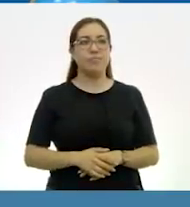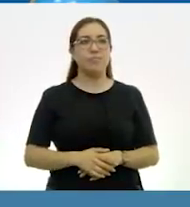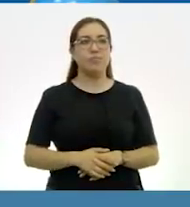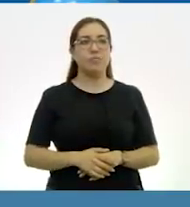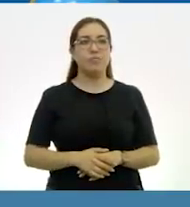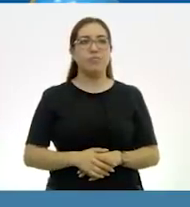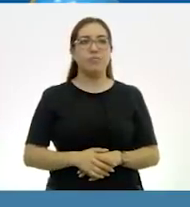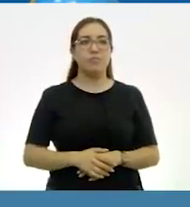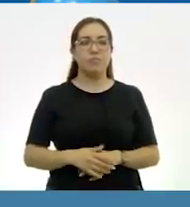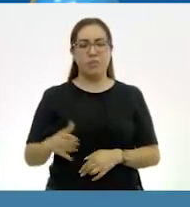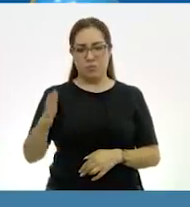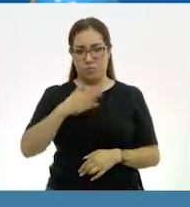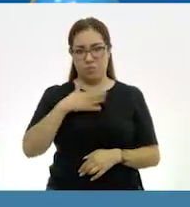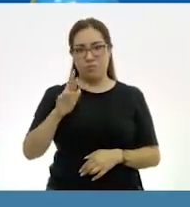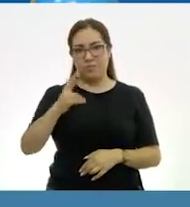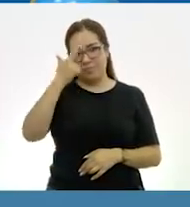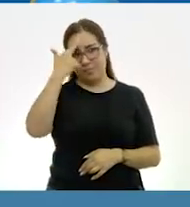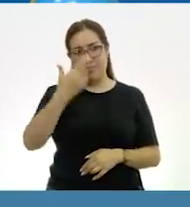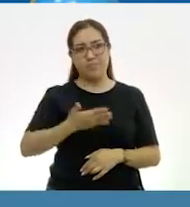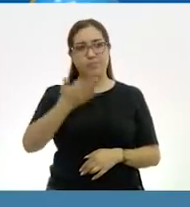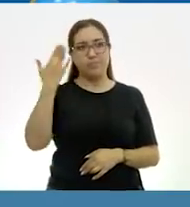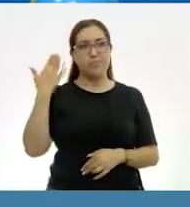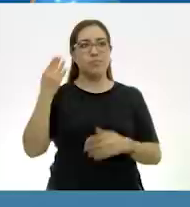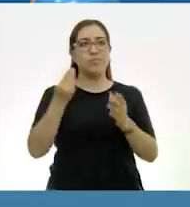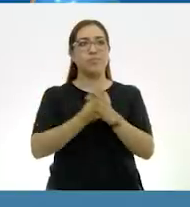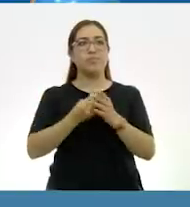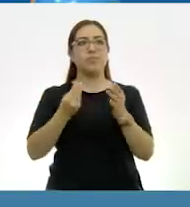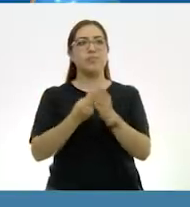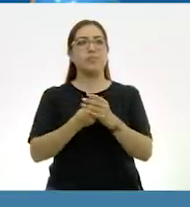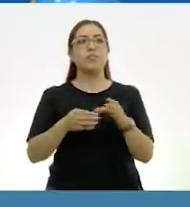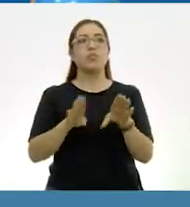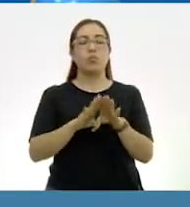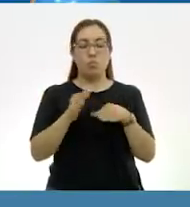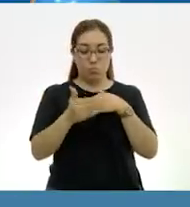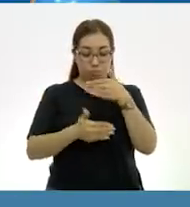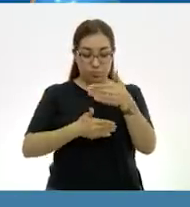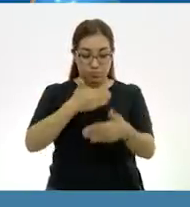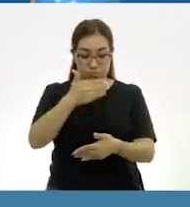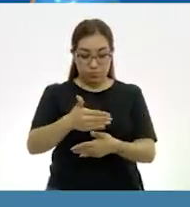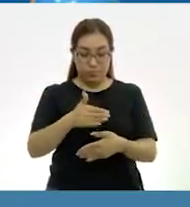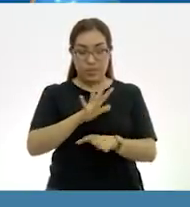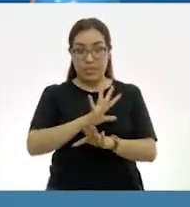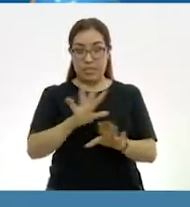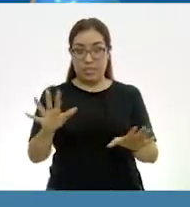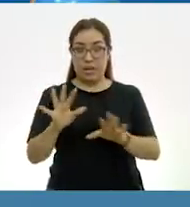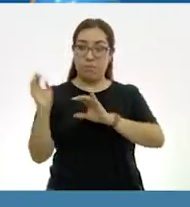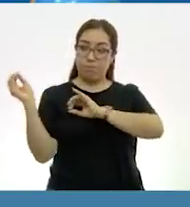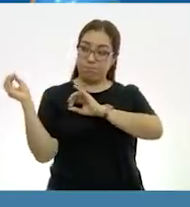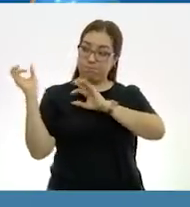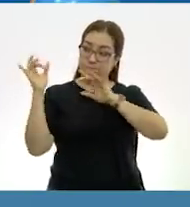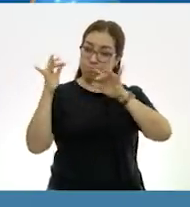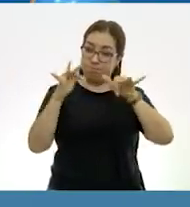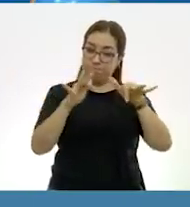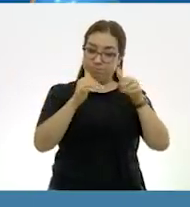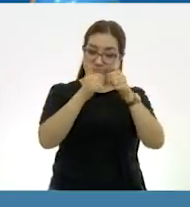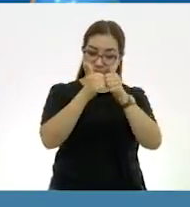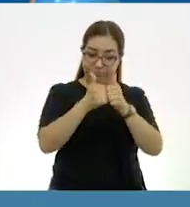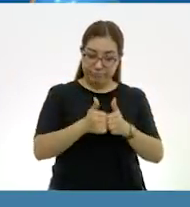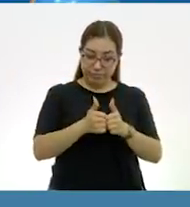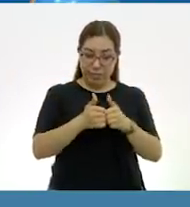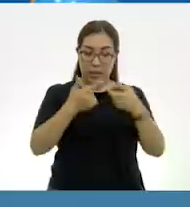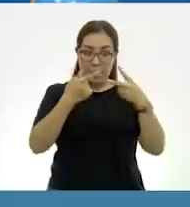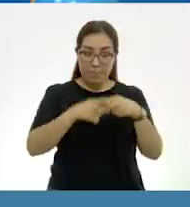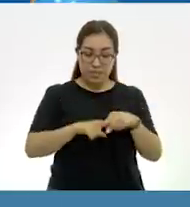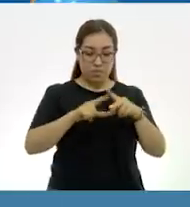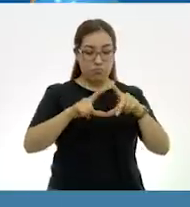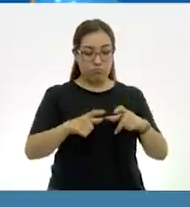lo manejamos en la clase anterior, el proceso de sedentarización hizo Sí. posible el desarrollo de aldeas,